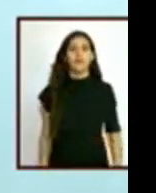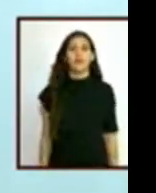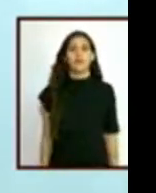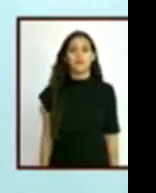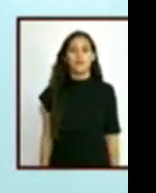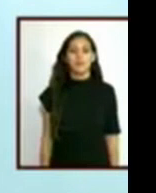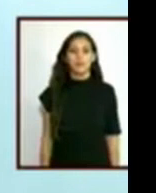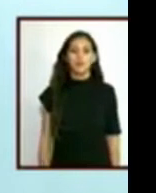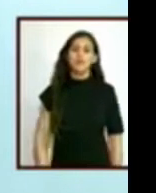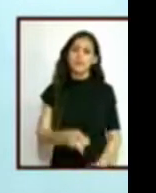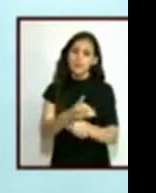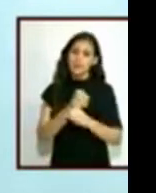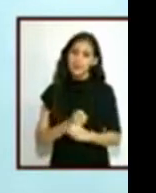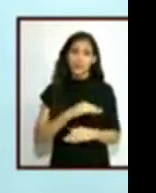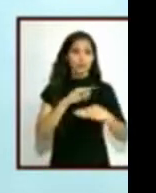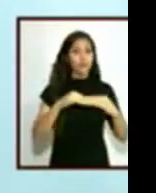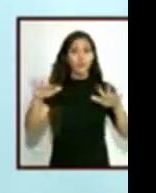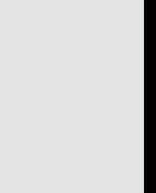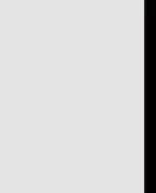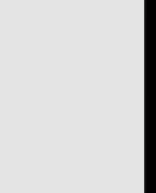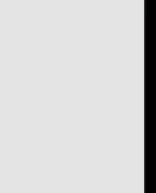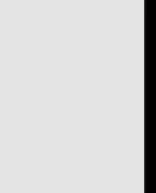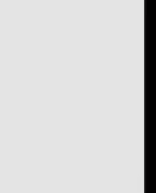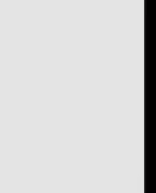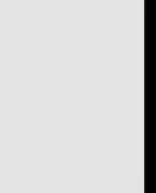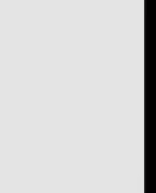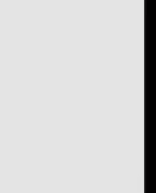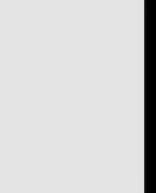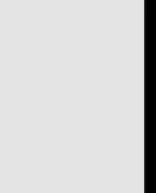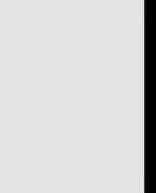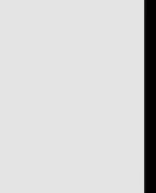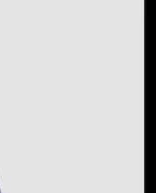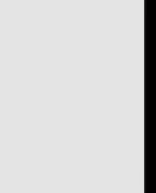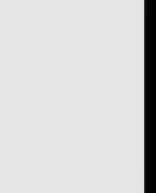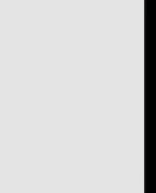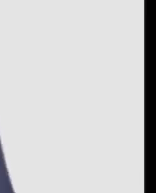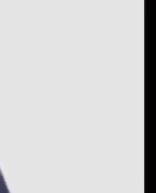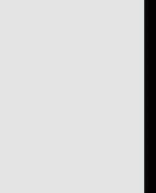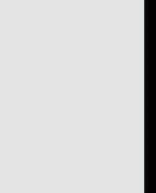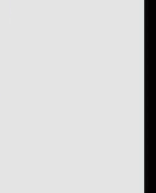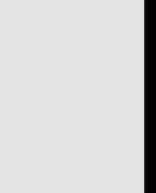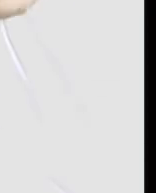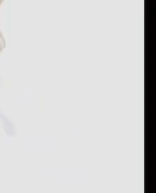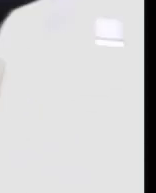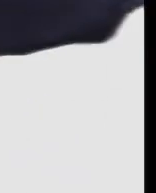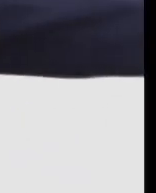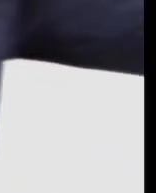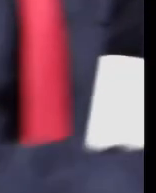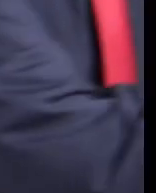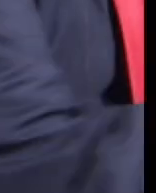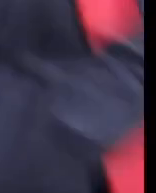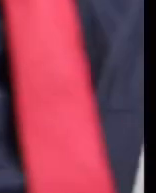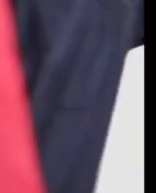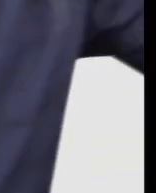la entidad. Les invito para que nos acompañen durante las próximas dos horas. ¿Dos horas? ¡Ja, la fe! No, manito. Ponme a cargar el